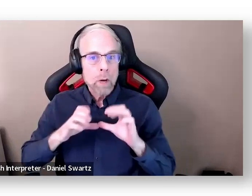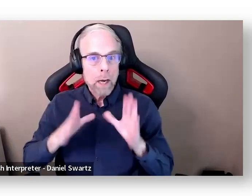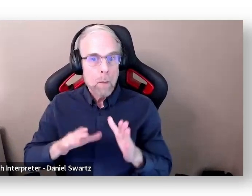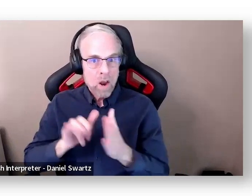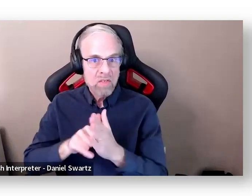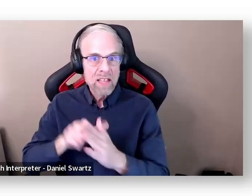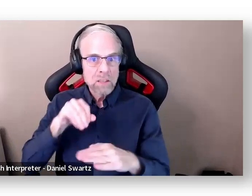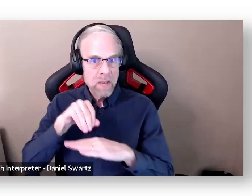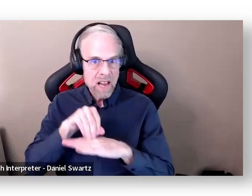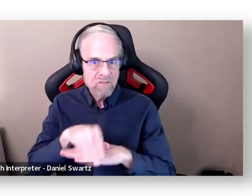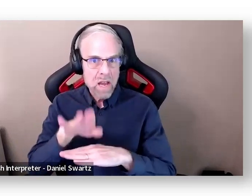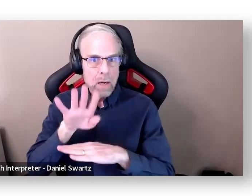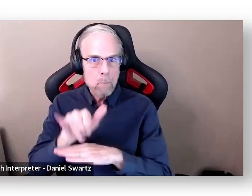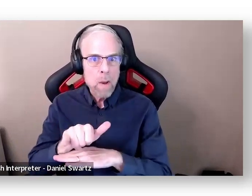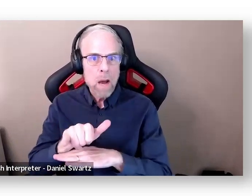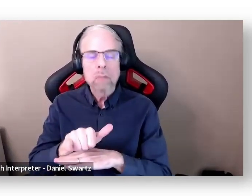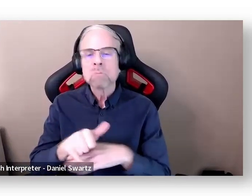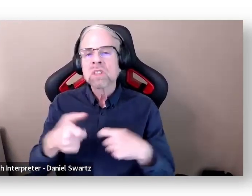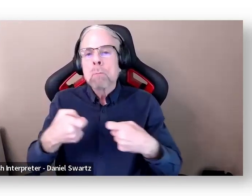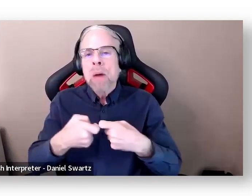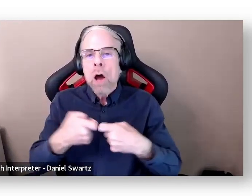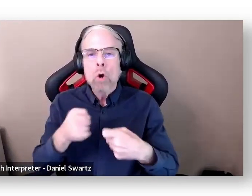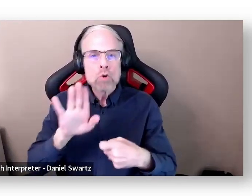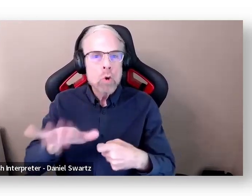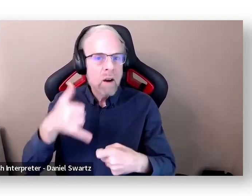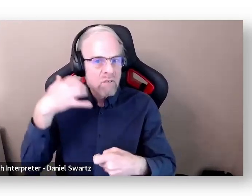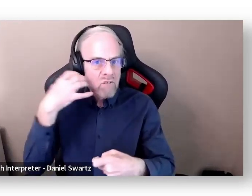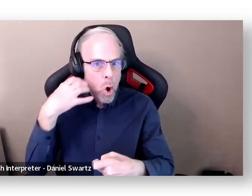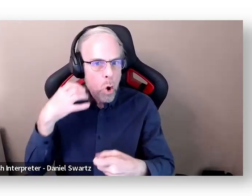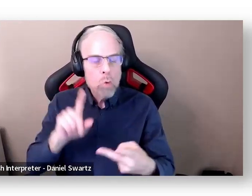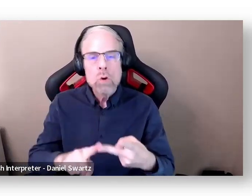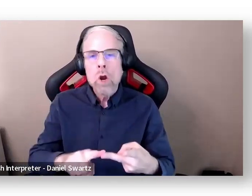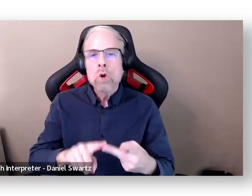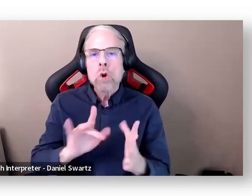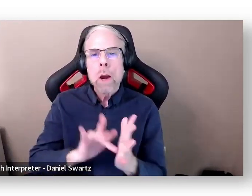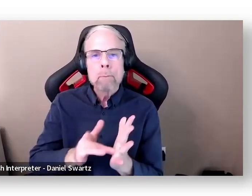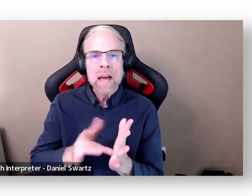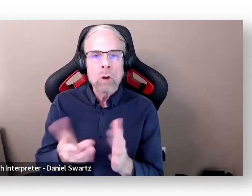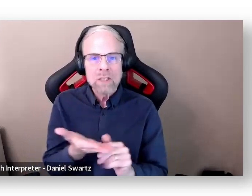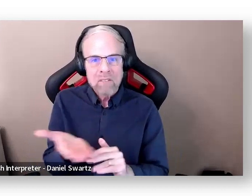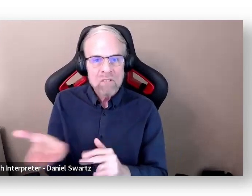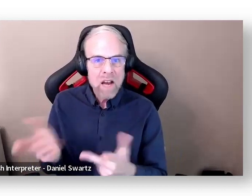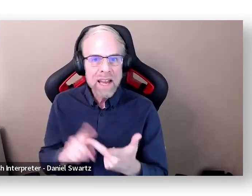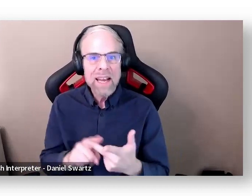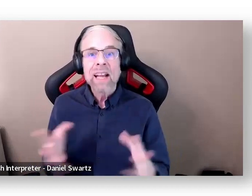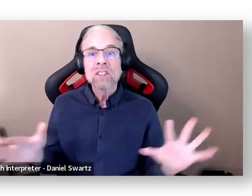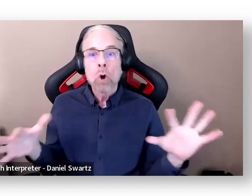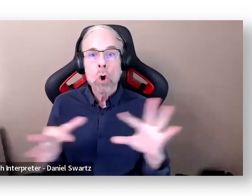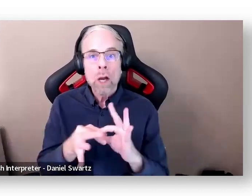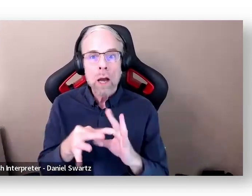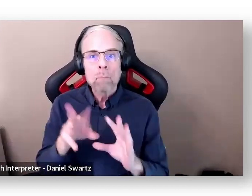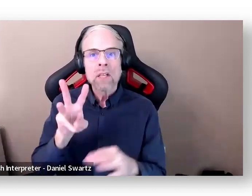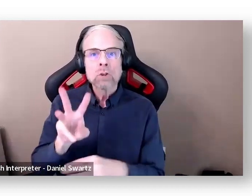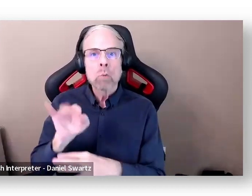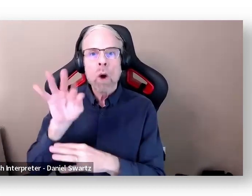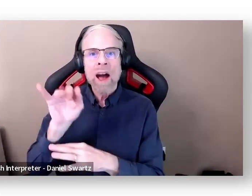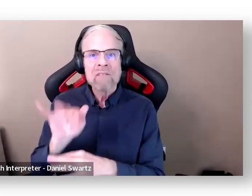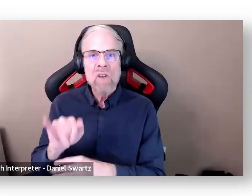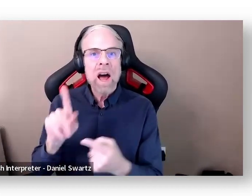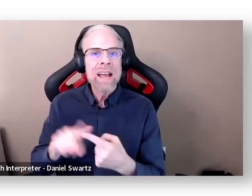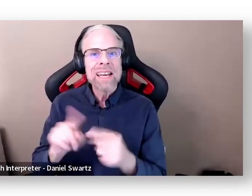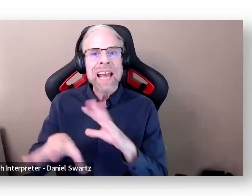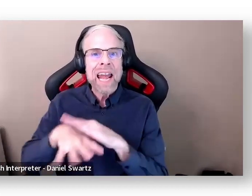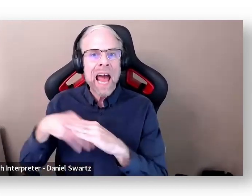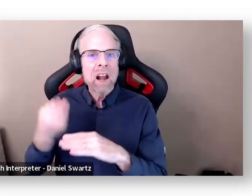Este no opera en la noche, es solamente para que la gente pueda llegar a cargar sus teléfonos, para usar